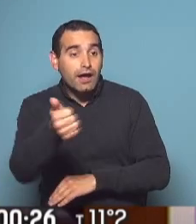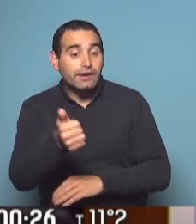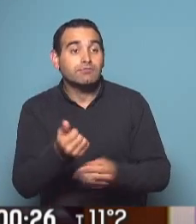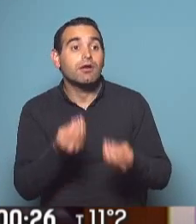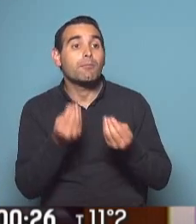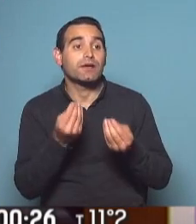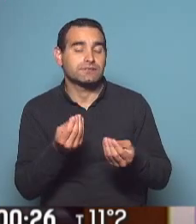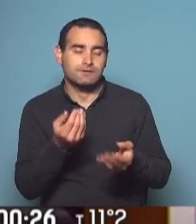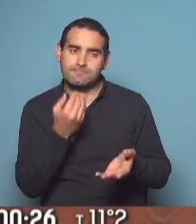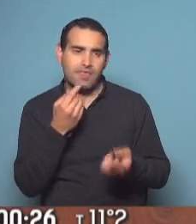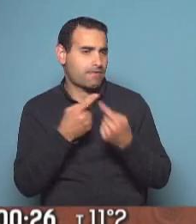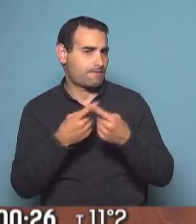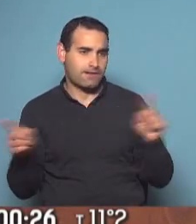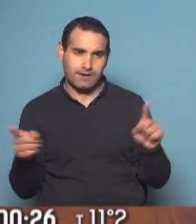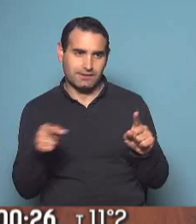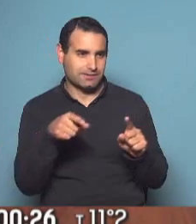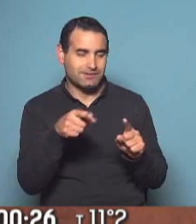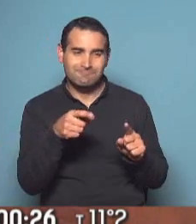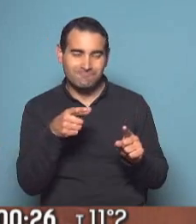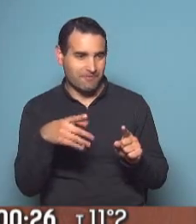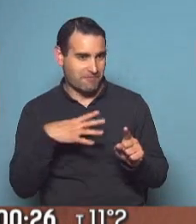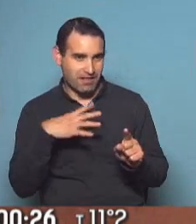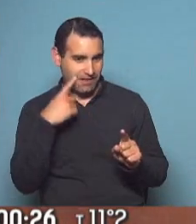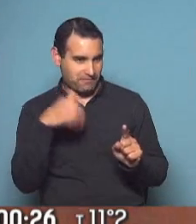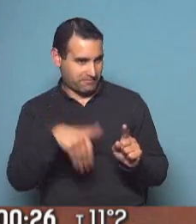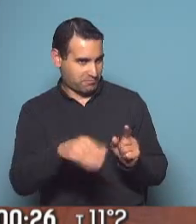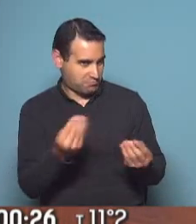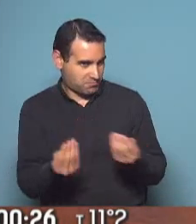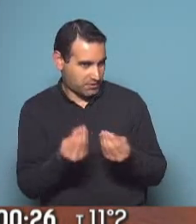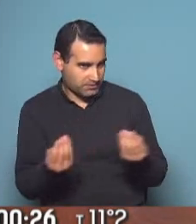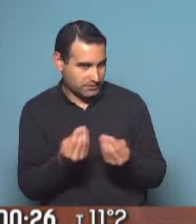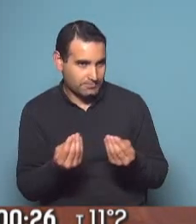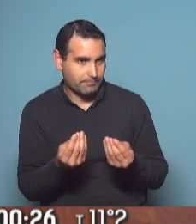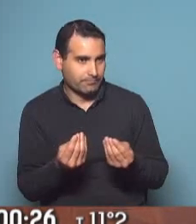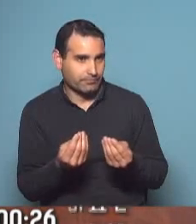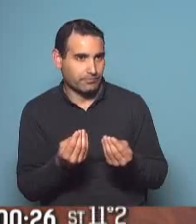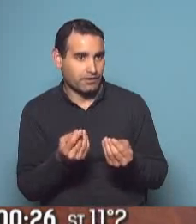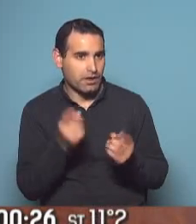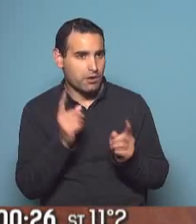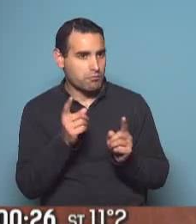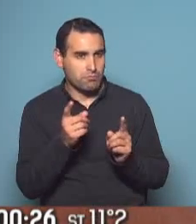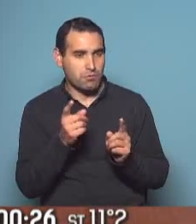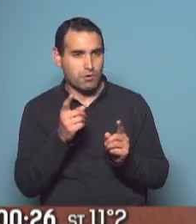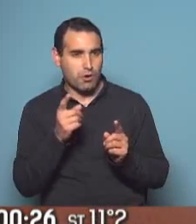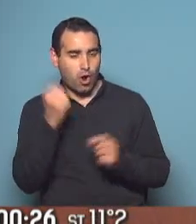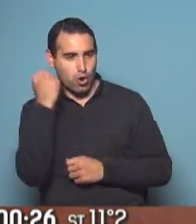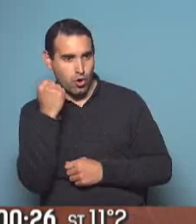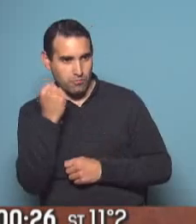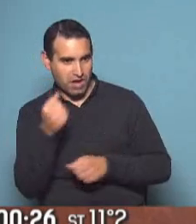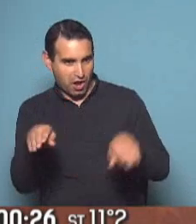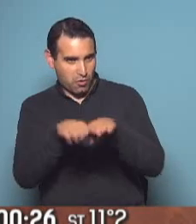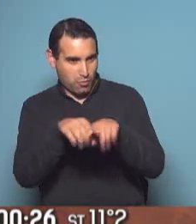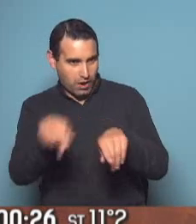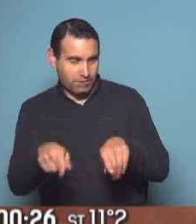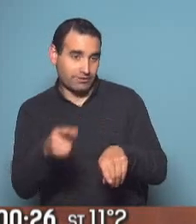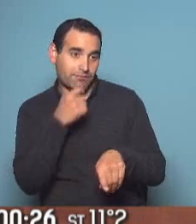El contexto es distinto, no están las condiciones para aplicar totalmente el mismo tipo de política económica que en los 12 años